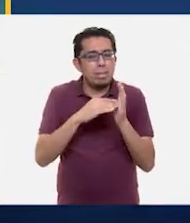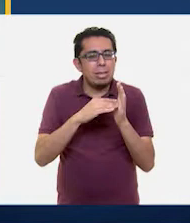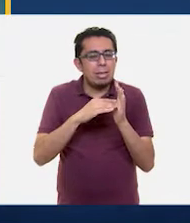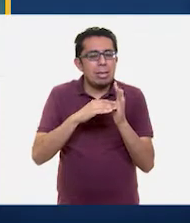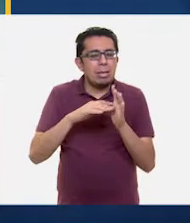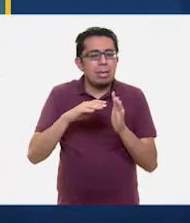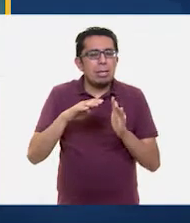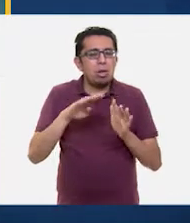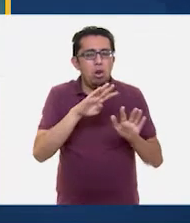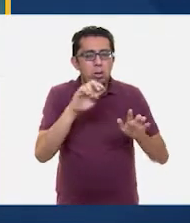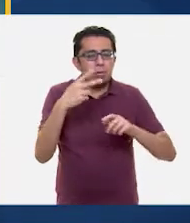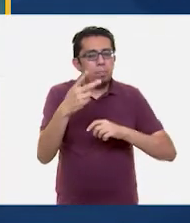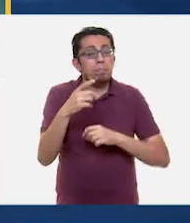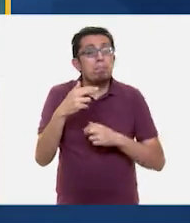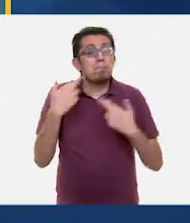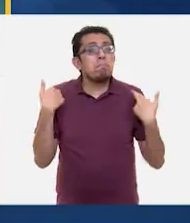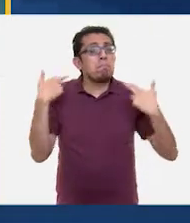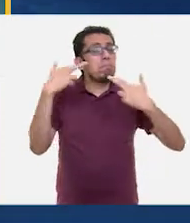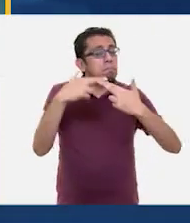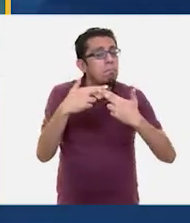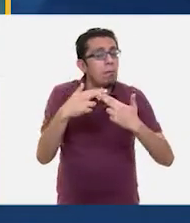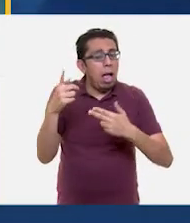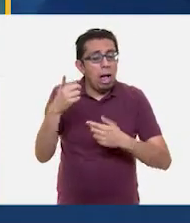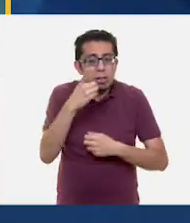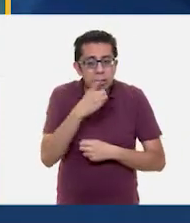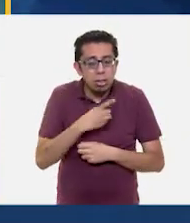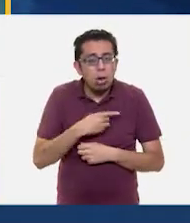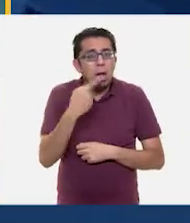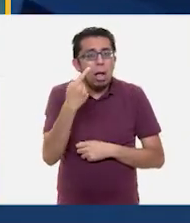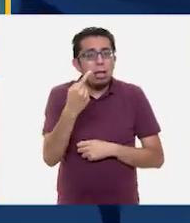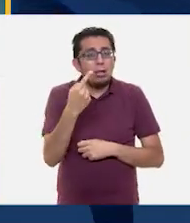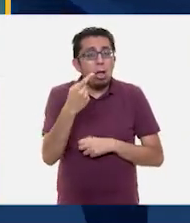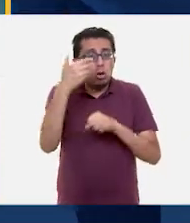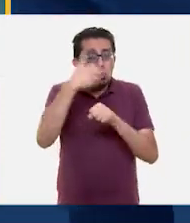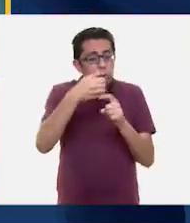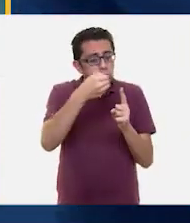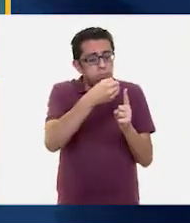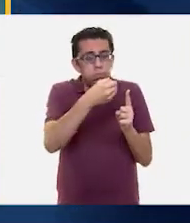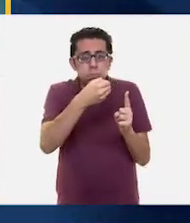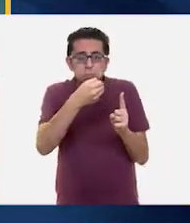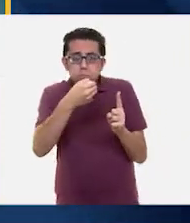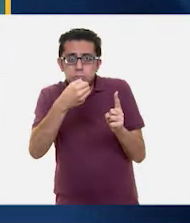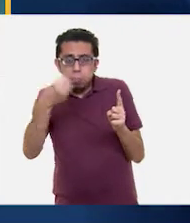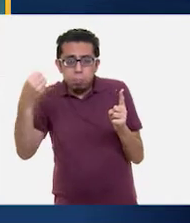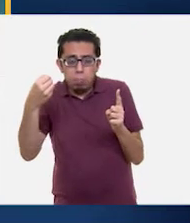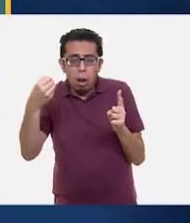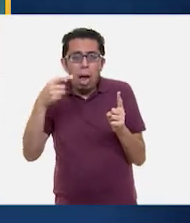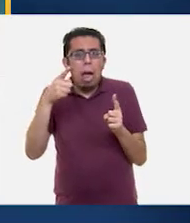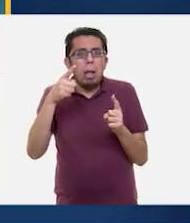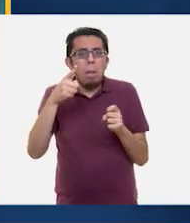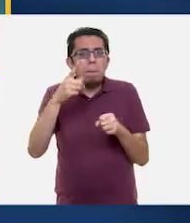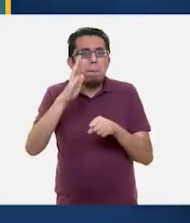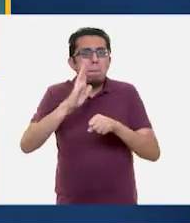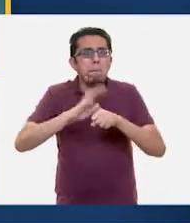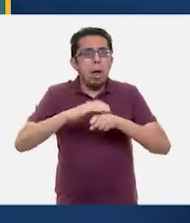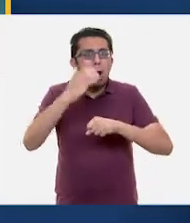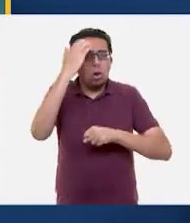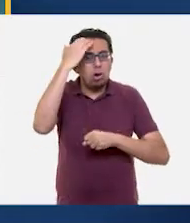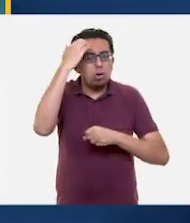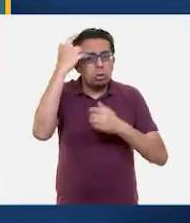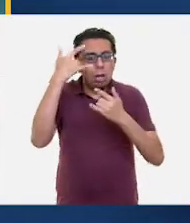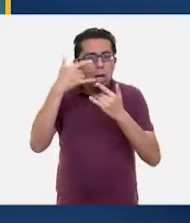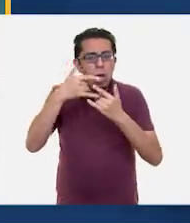recuerdo! La maestra nos dijo que es una de las sucesiones numéricas más famosas de la historia. ¡Sí! ¡Es el secreto de